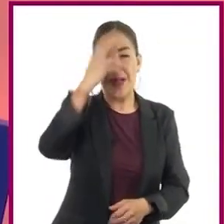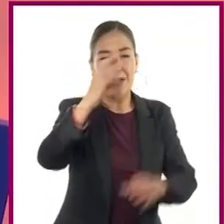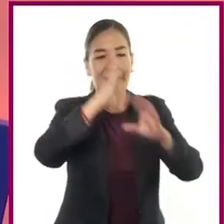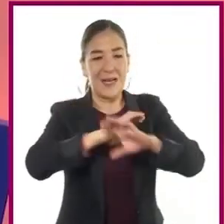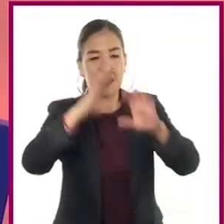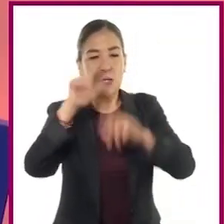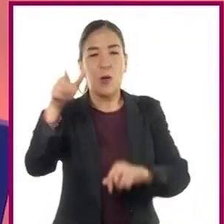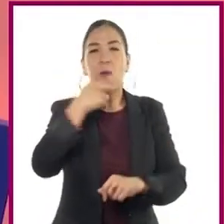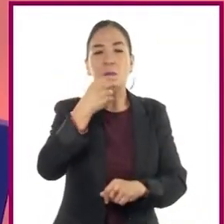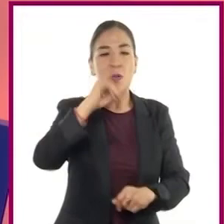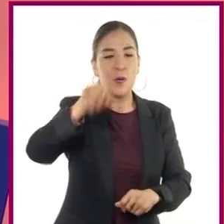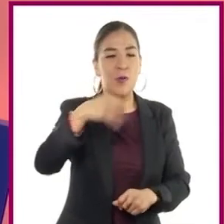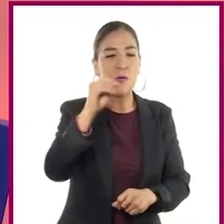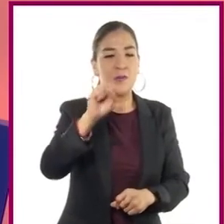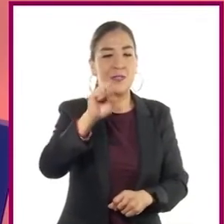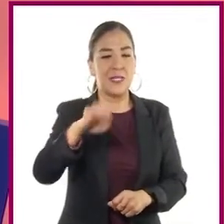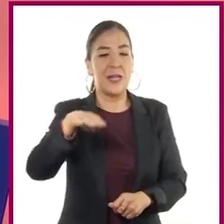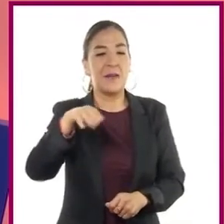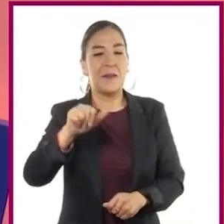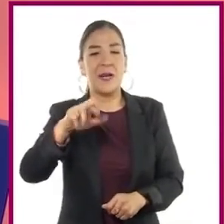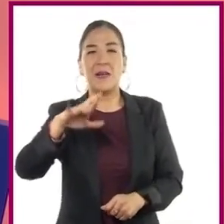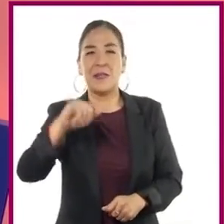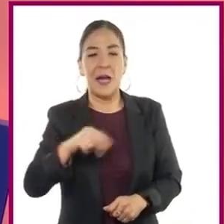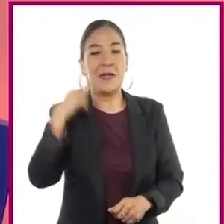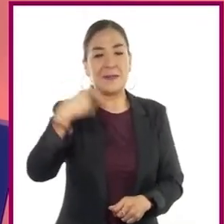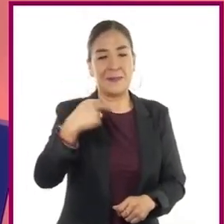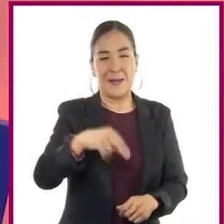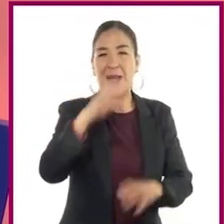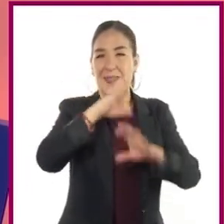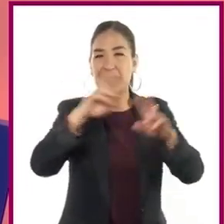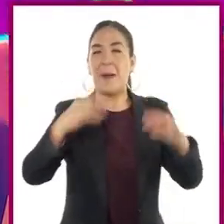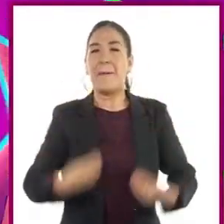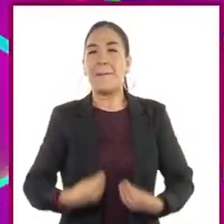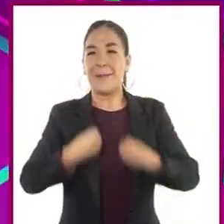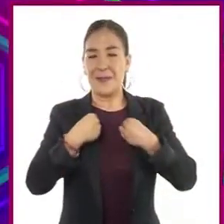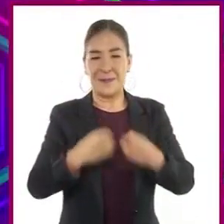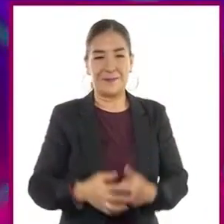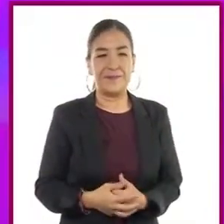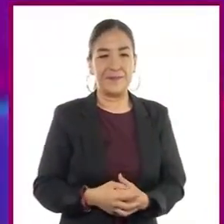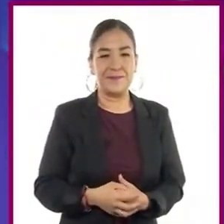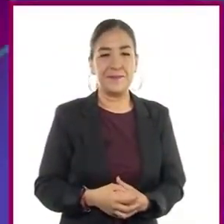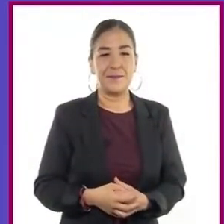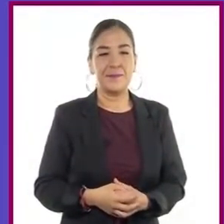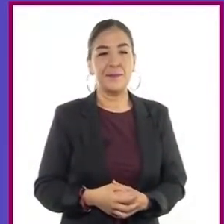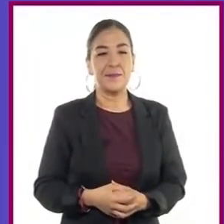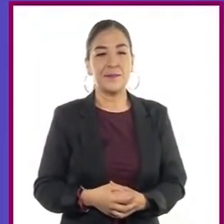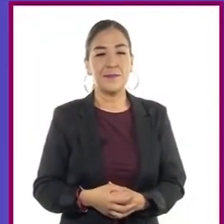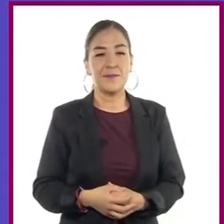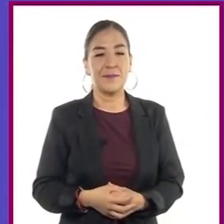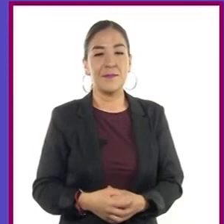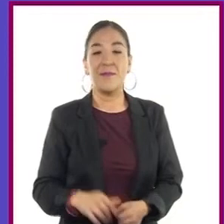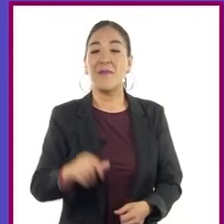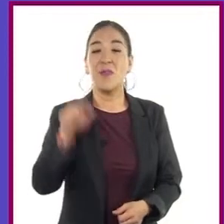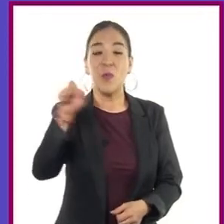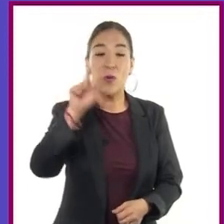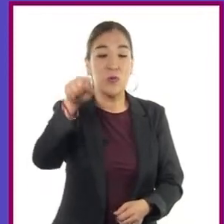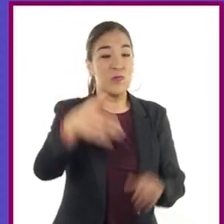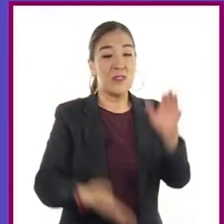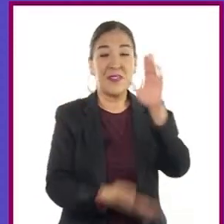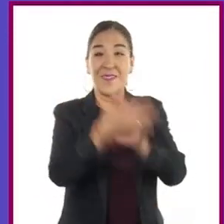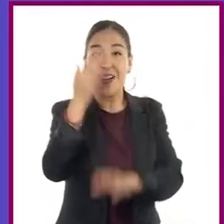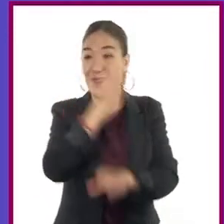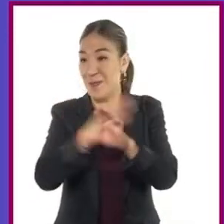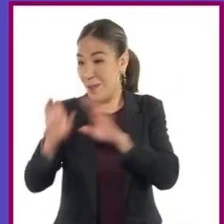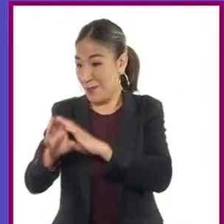de José María Napoleón titulada Vive. Dice así: nada te llevarás cuando te marches, cuando